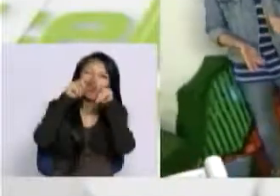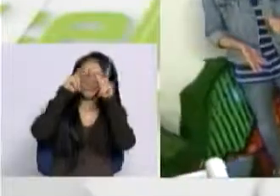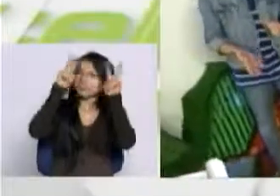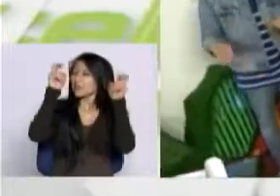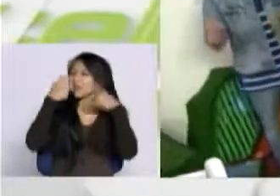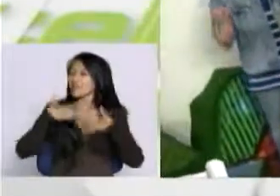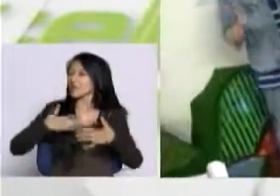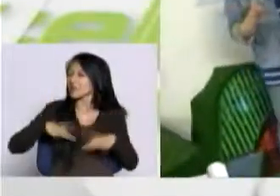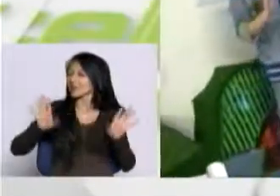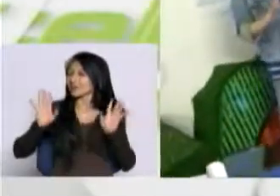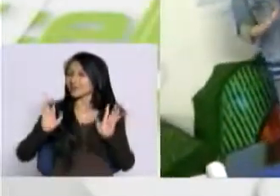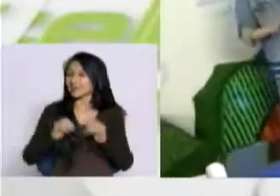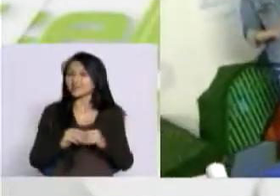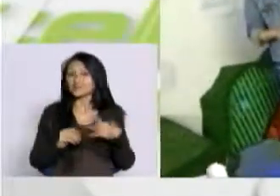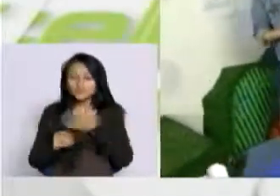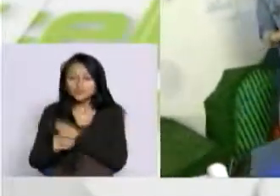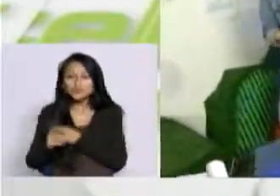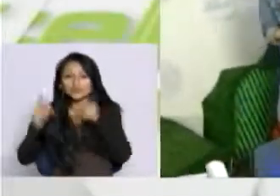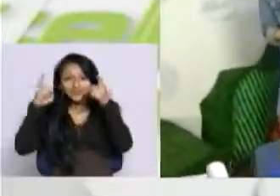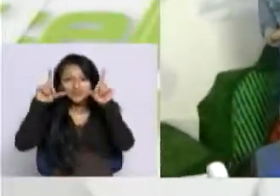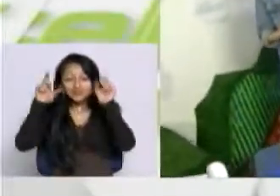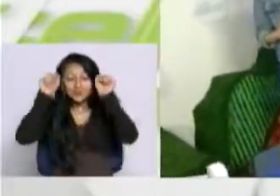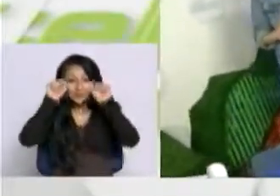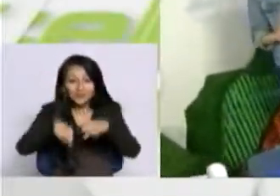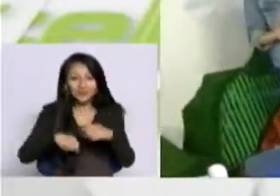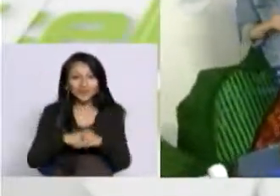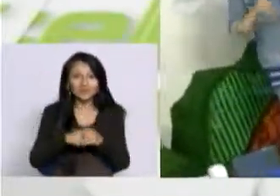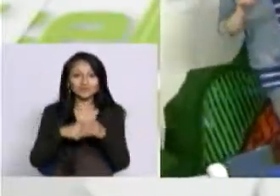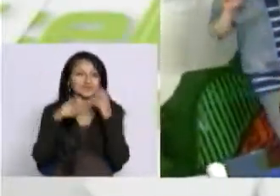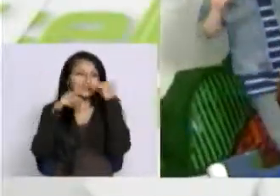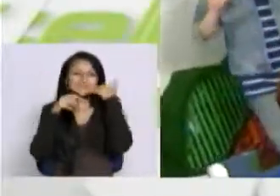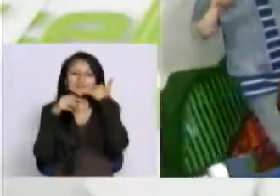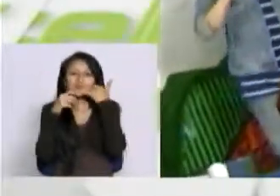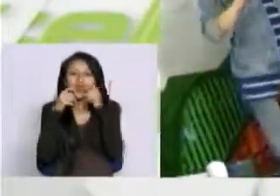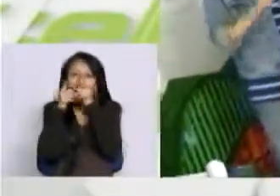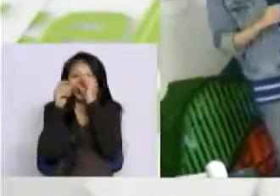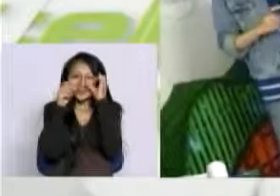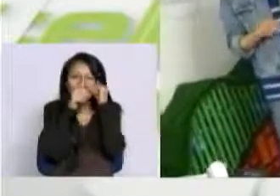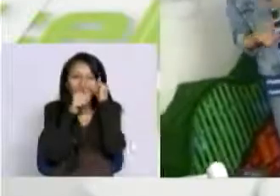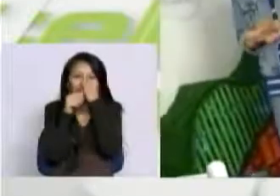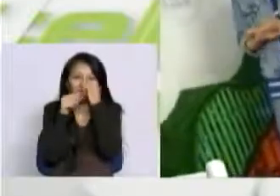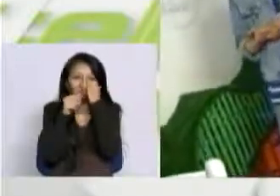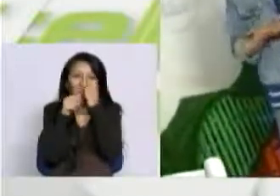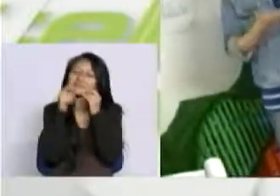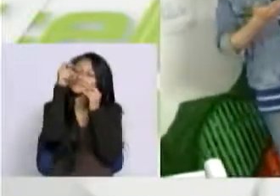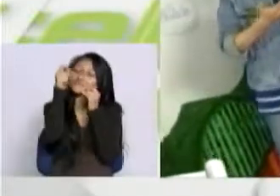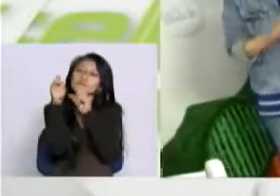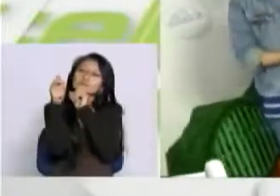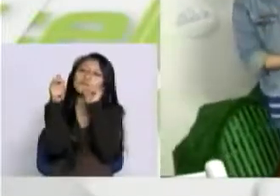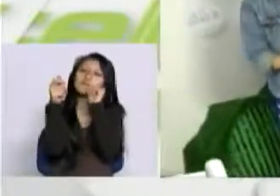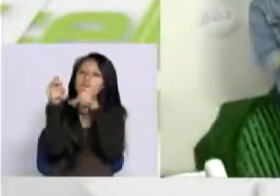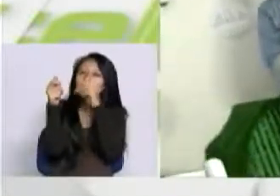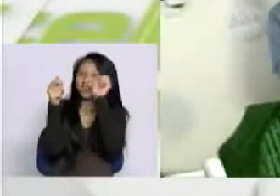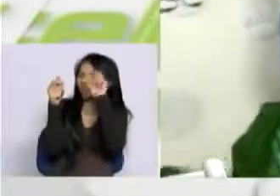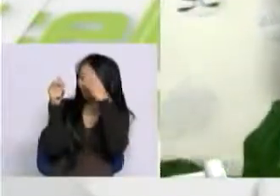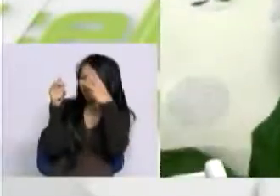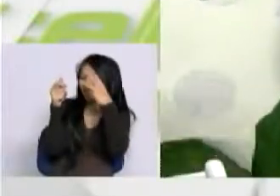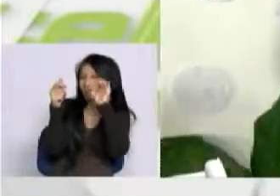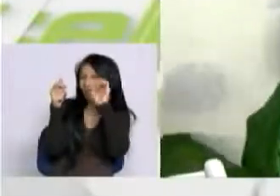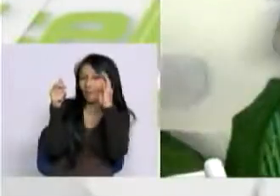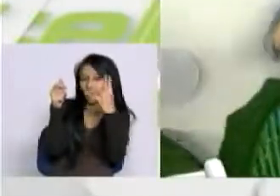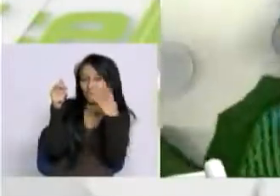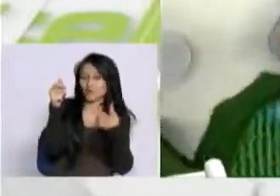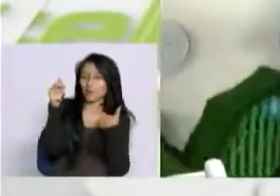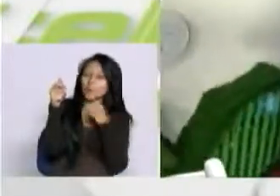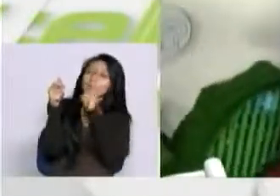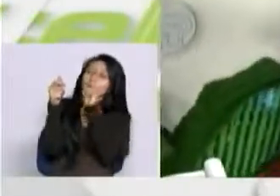O sea, podemos hacer televisión con lo que está a nuestro alcance. Su celular, le puede preguntar a 3-4 personas de su colegio